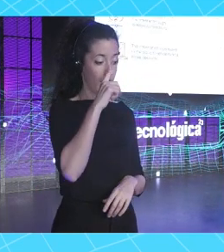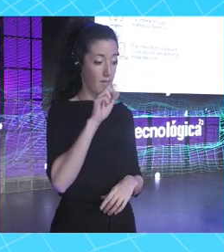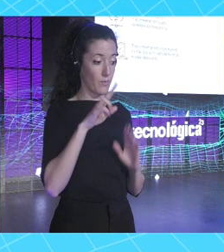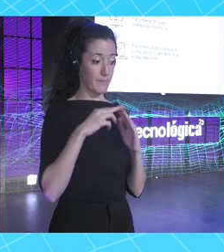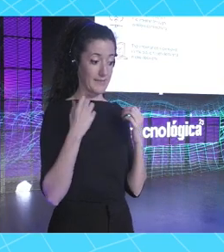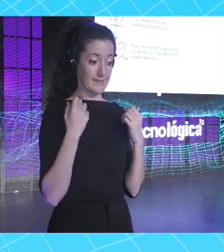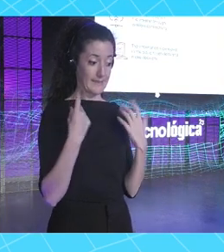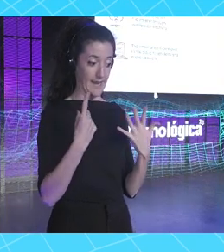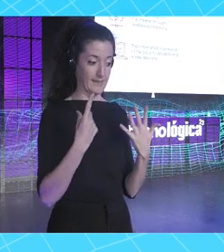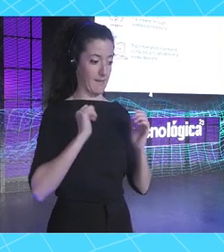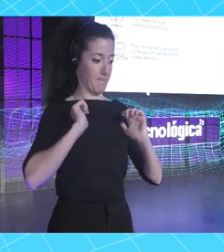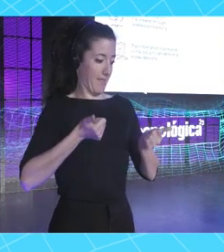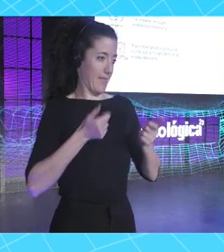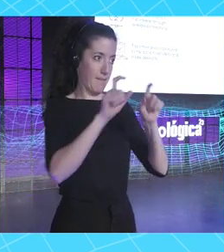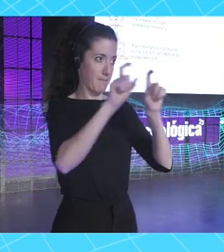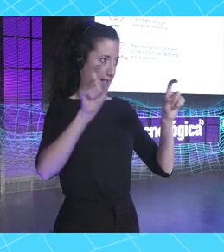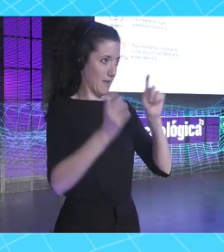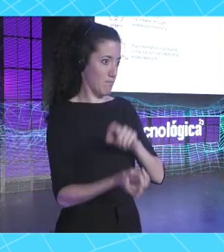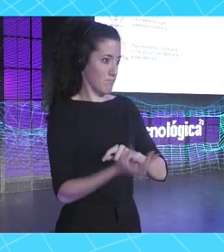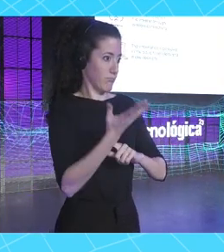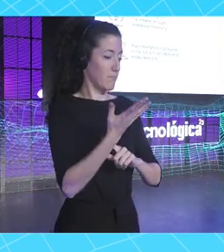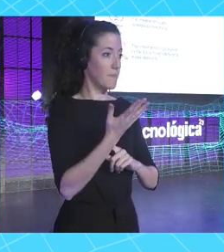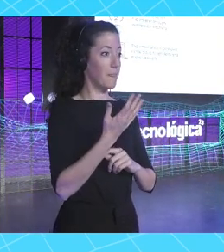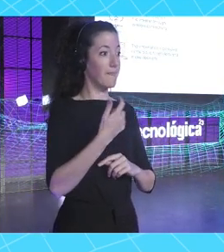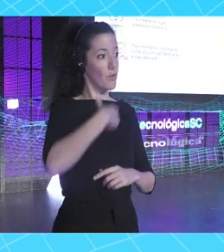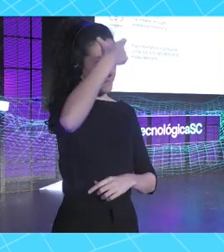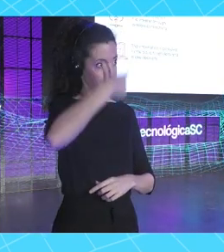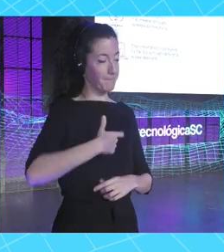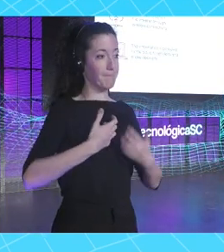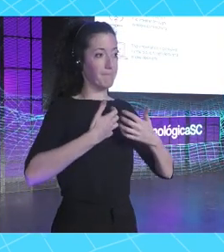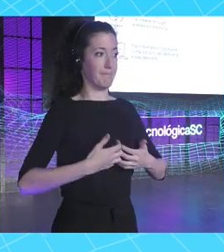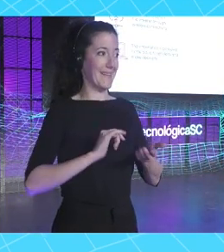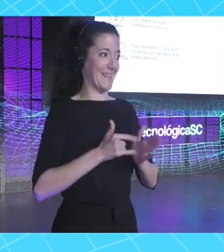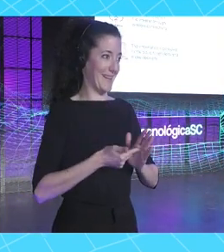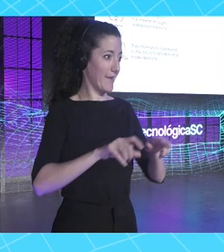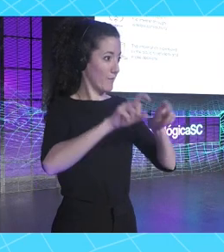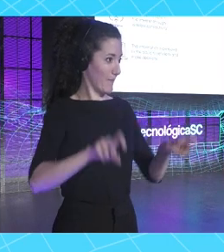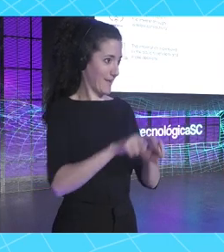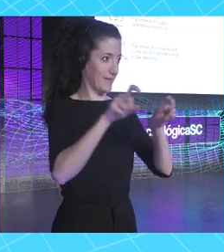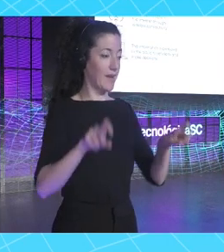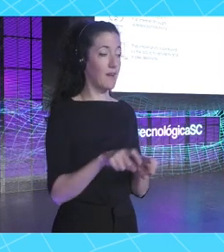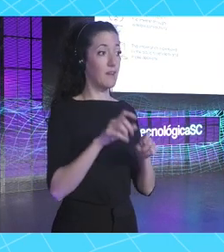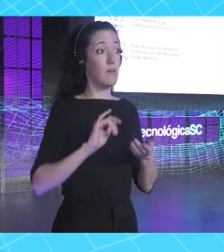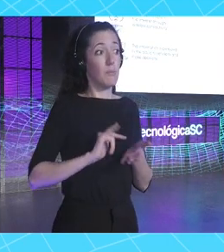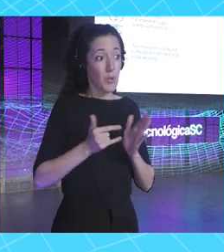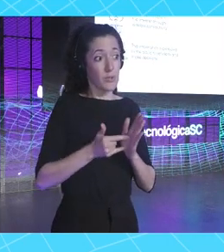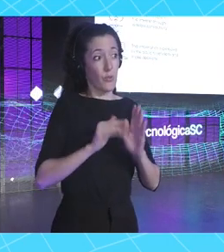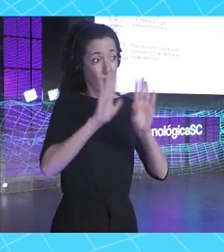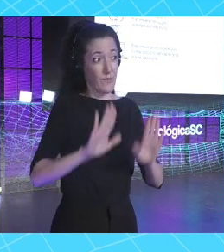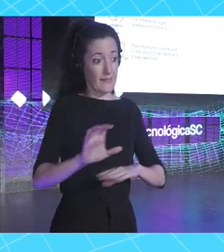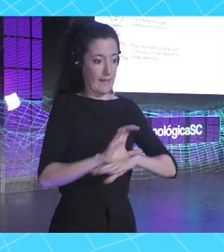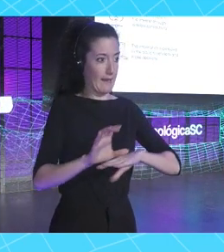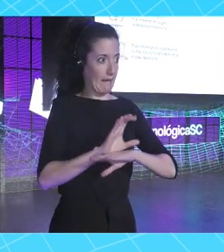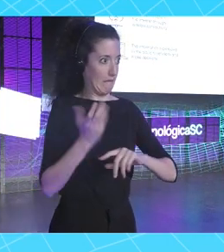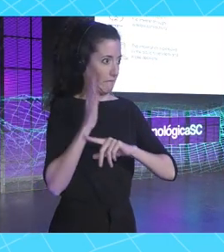cuando no había leído ni siquiera mi proyecto fin de carrera yo soy ingeniera informática y esto del iot he